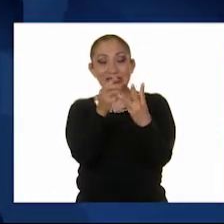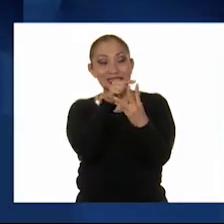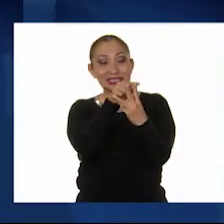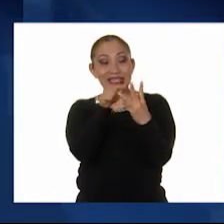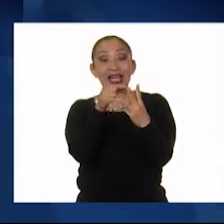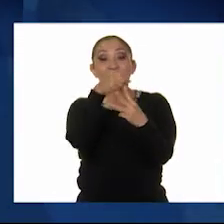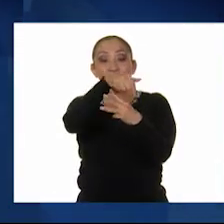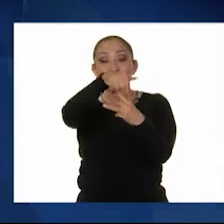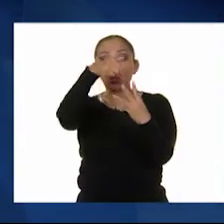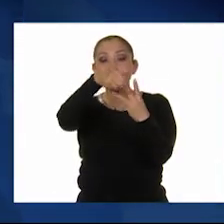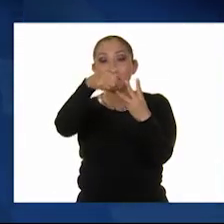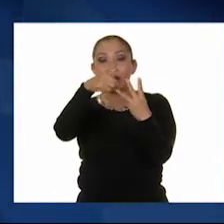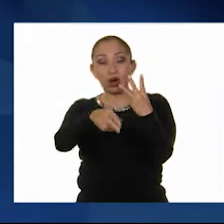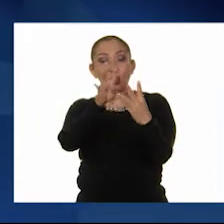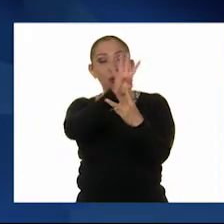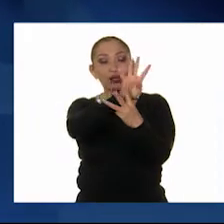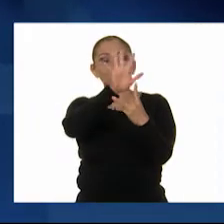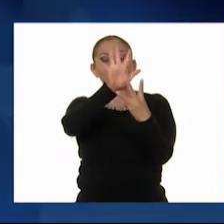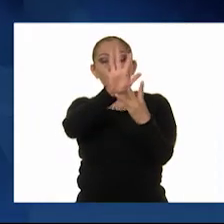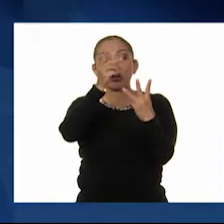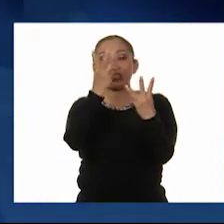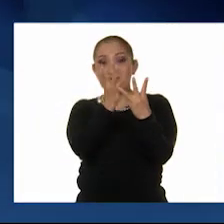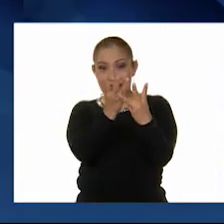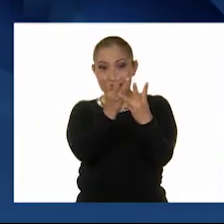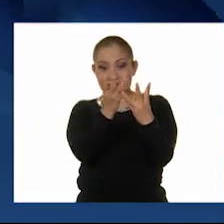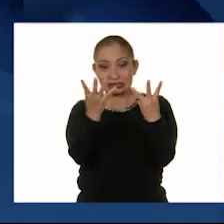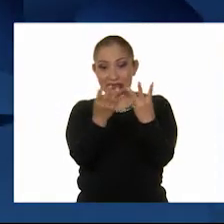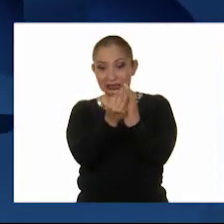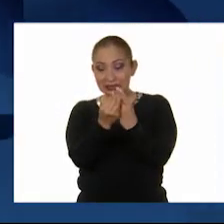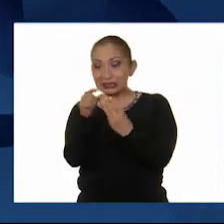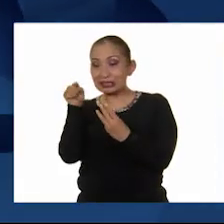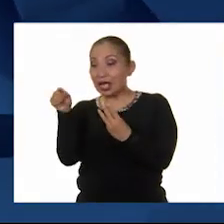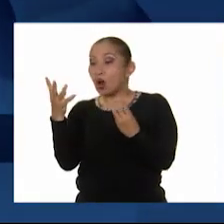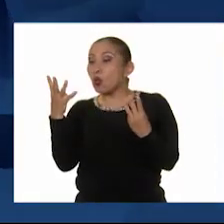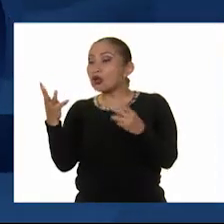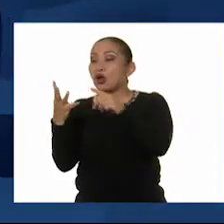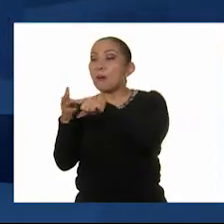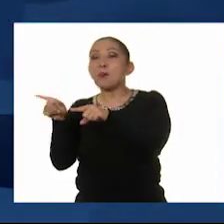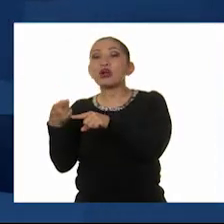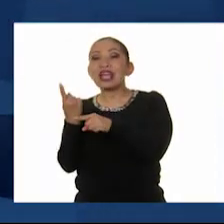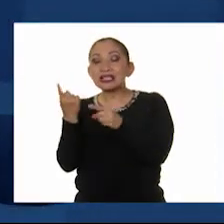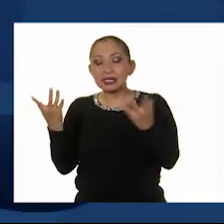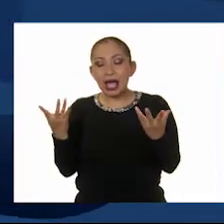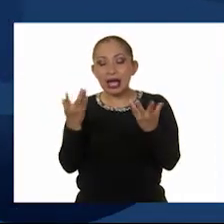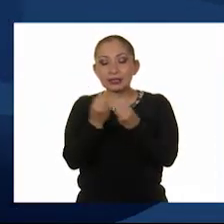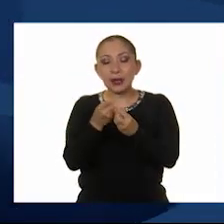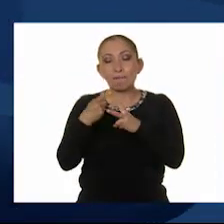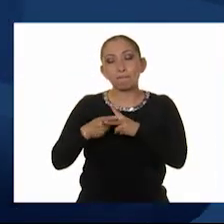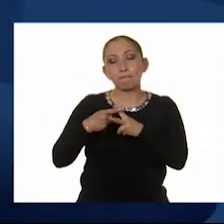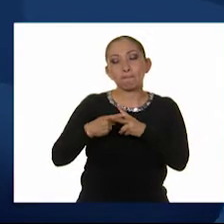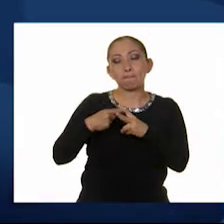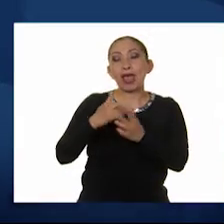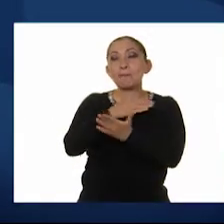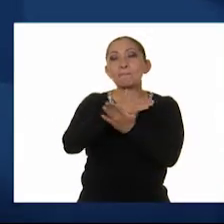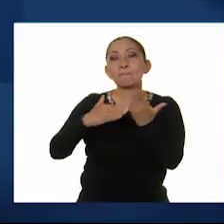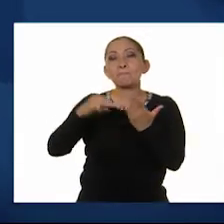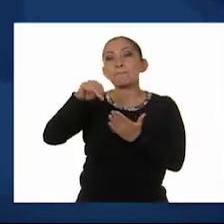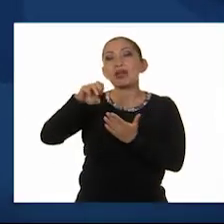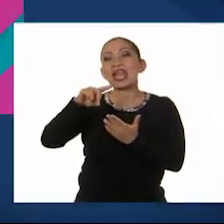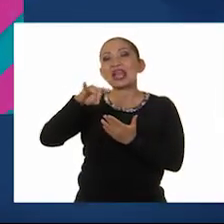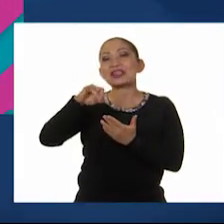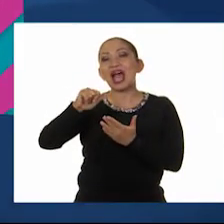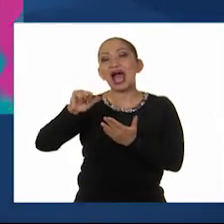3 datos, al 4, al 5 y al 3 lo representa el 4 porque ese fue su promedio o media aritmética,